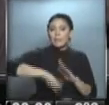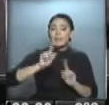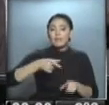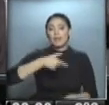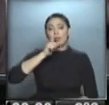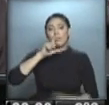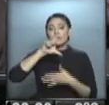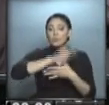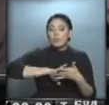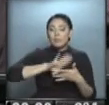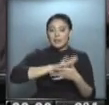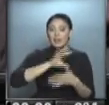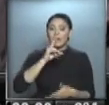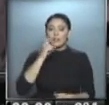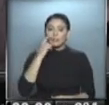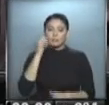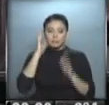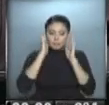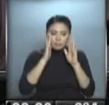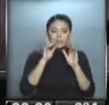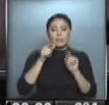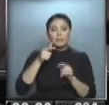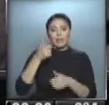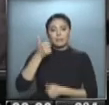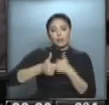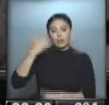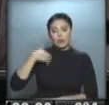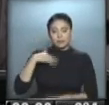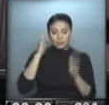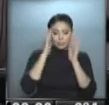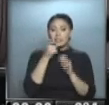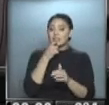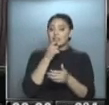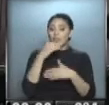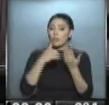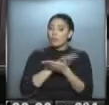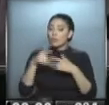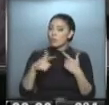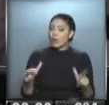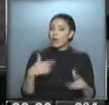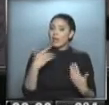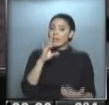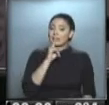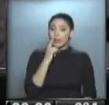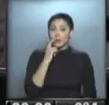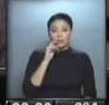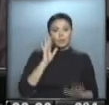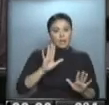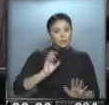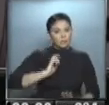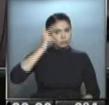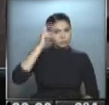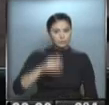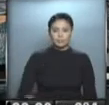que era una chance para Ramón Díaz, y también el torneo local. Pero si no llegan las soluciones, nos vamos a tener que bancar a un Ramón Díaz en esta